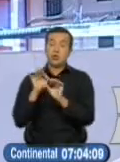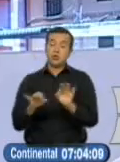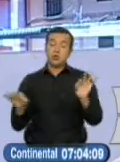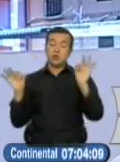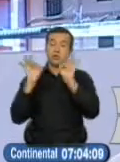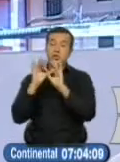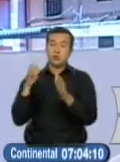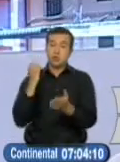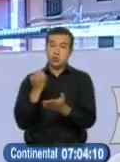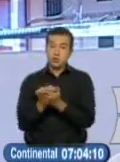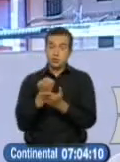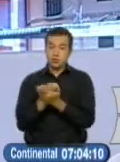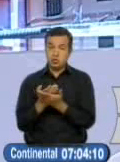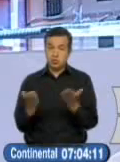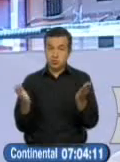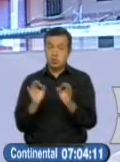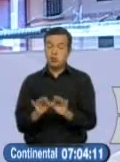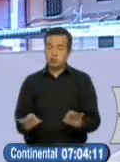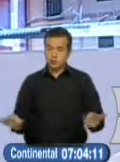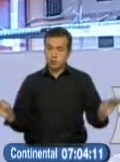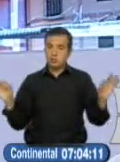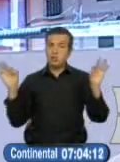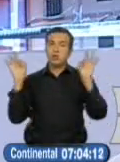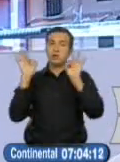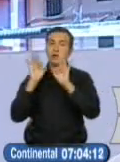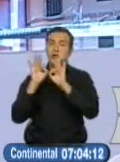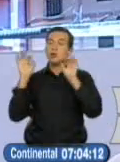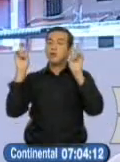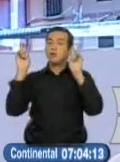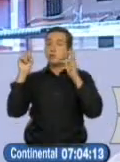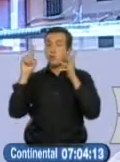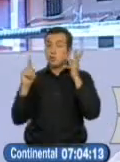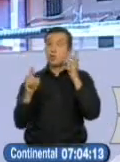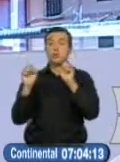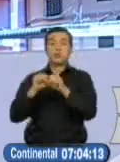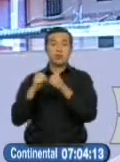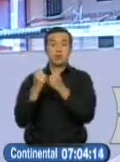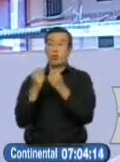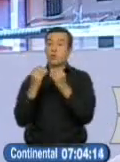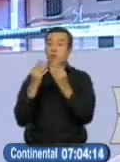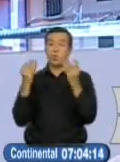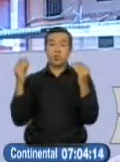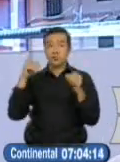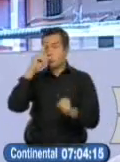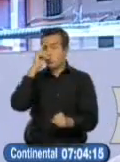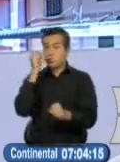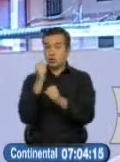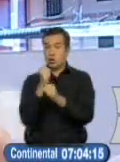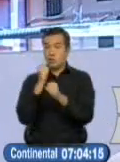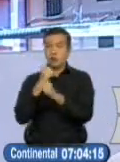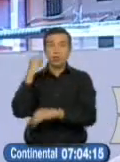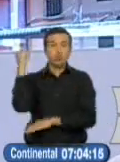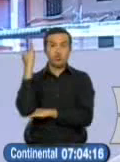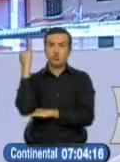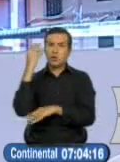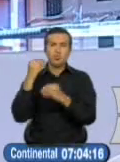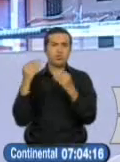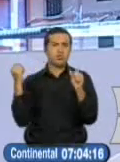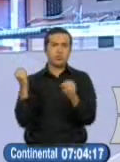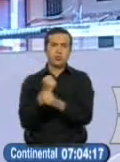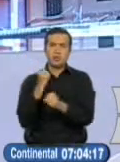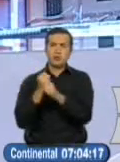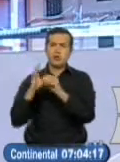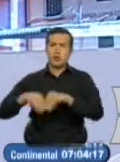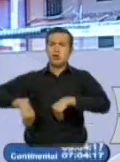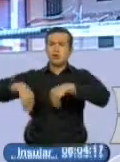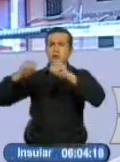la economía, es una parte muy importante también en lo social. Generamos mucho empleo desde el lado industrial. El sector textil y